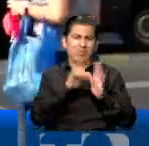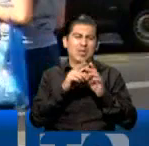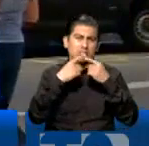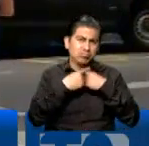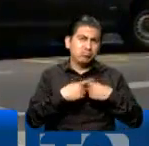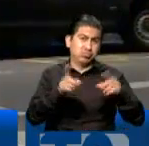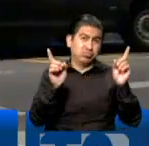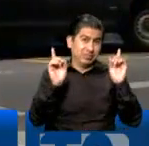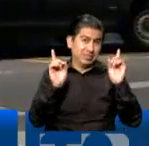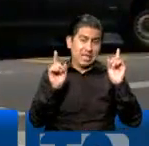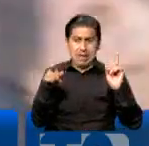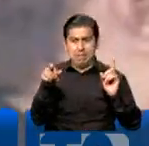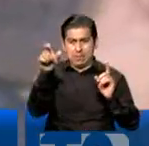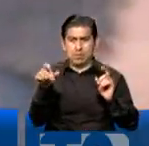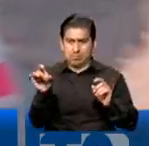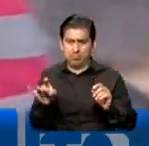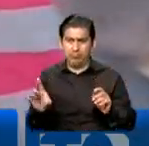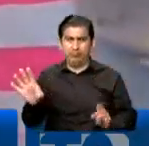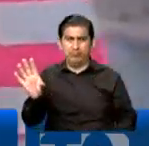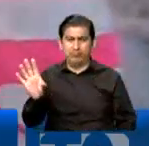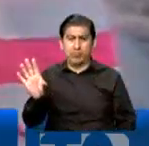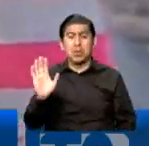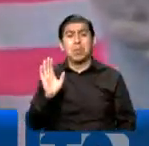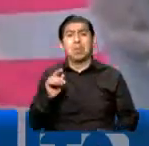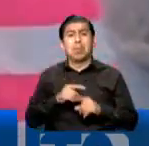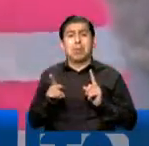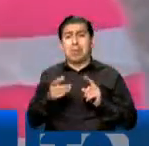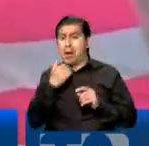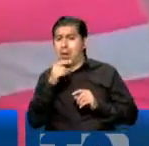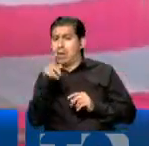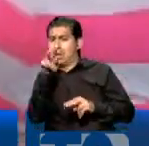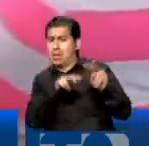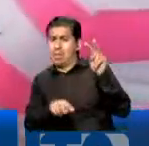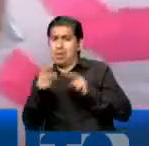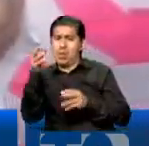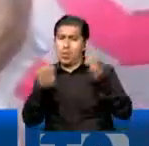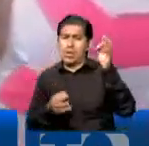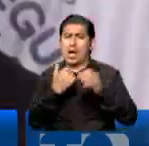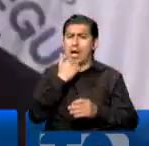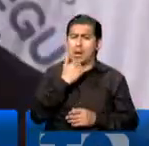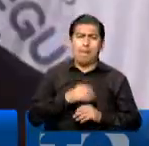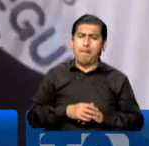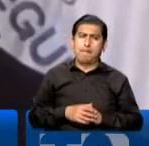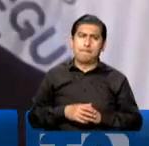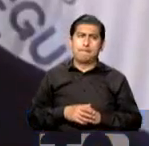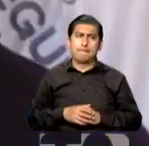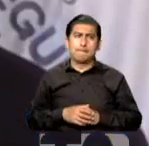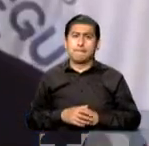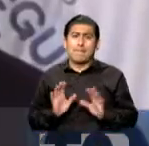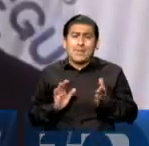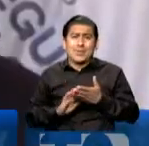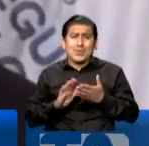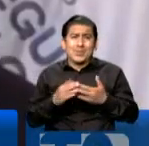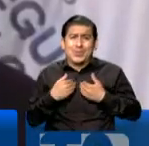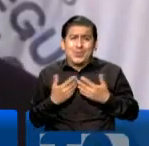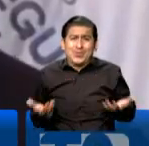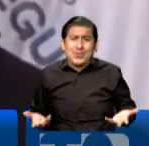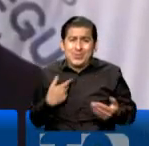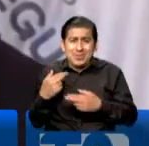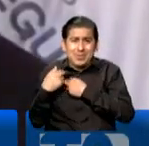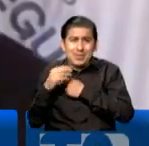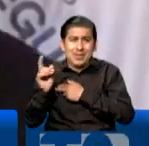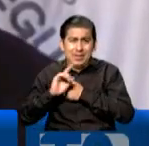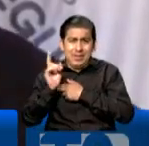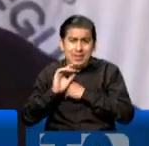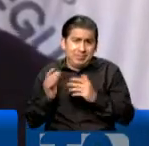fuera presentada en Fiscalía. Ningún funcionario está siendo investigado por el ACES. A ver, ya esa no es mi competencia, no le digo. Mire, ese